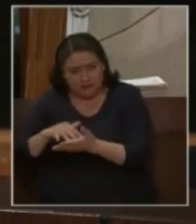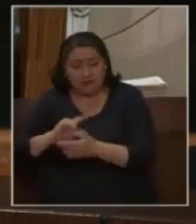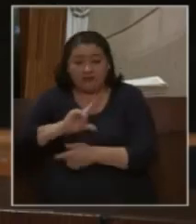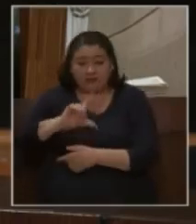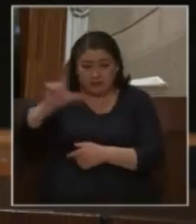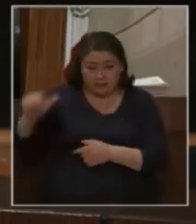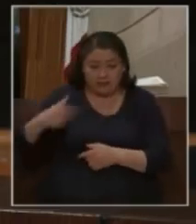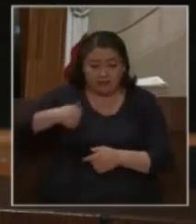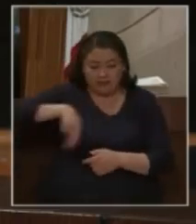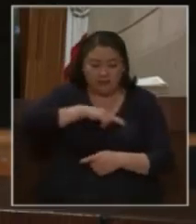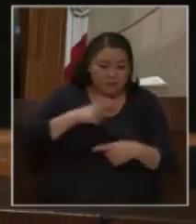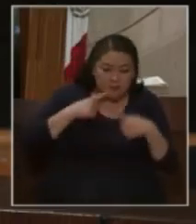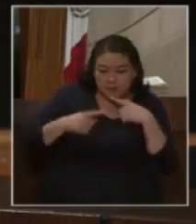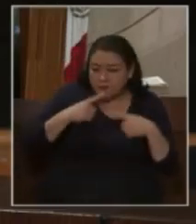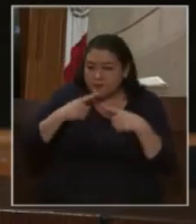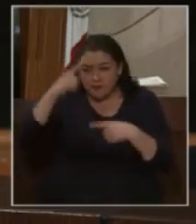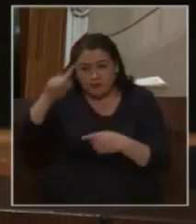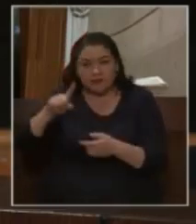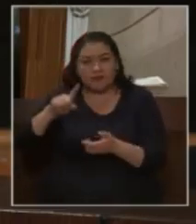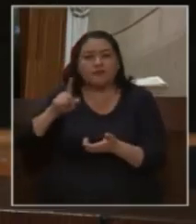posterior votación.